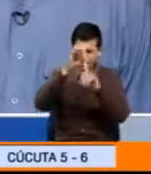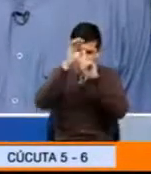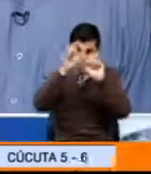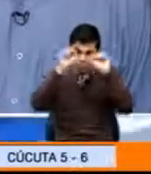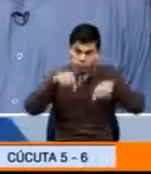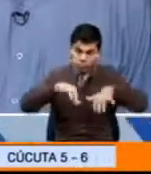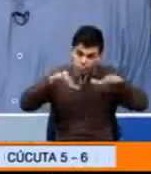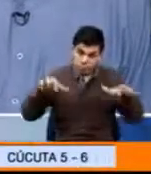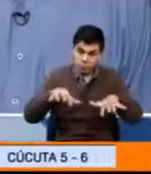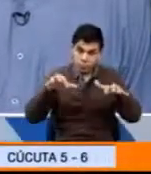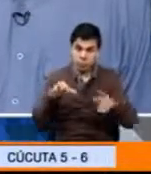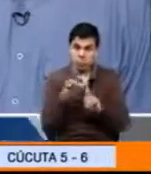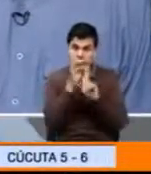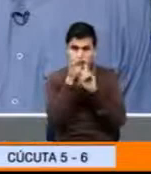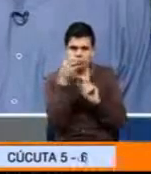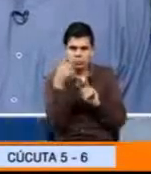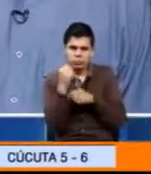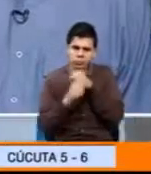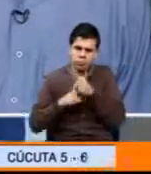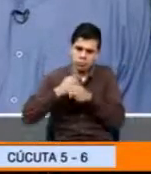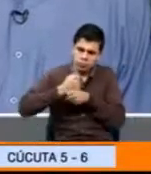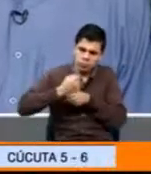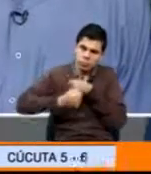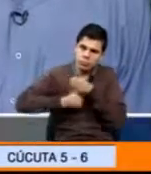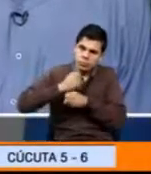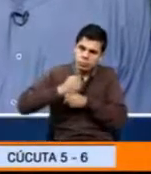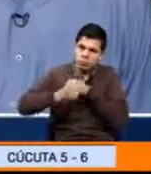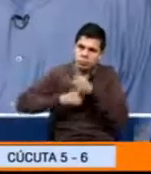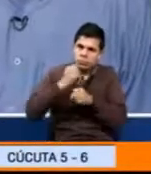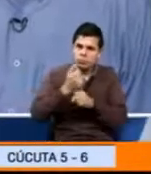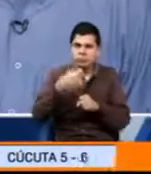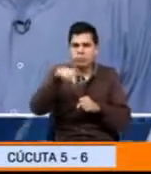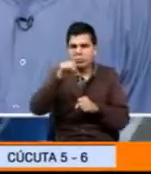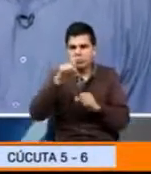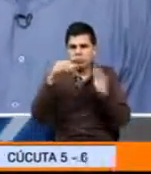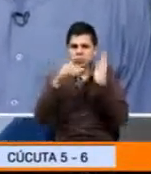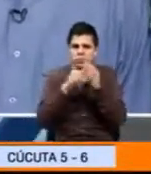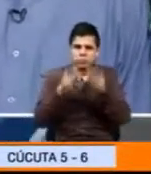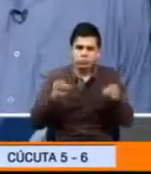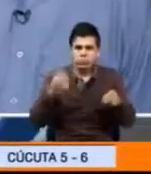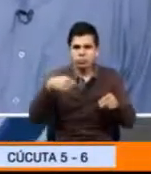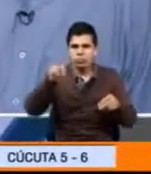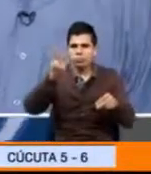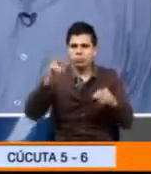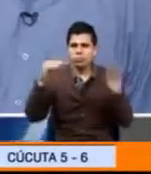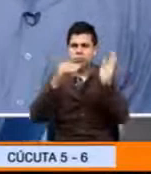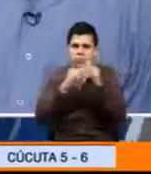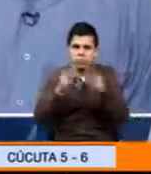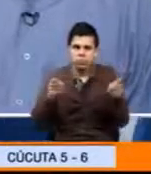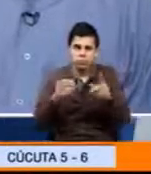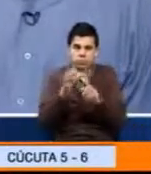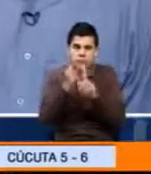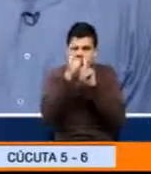permitido el ingreso por año de más o menos unas 16.000, 17.000 personas, con un aspecto muy importante, que